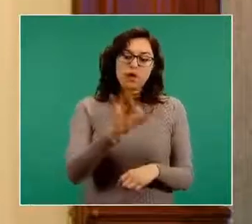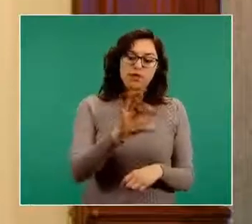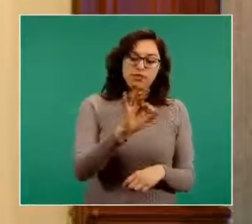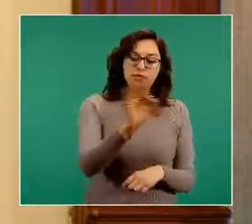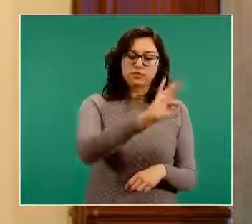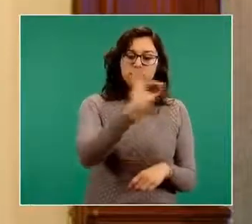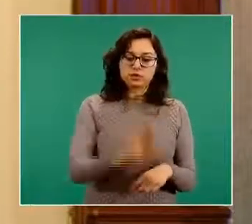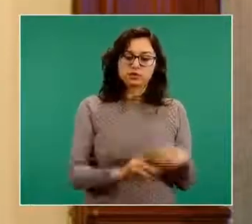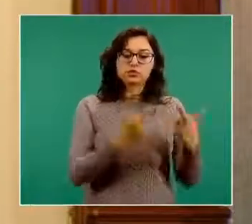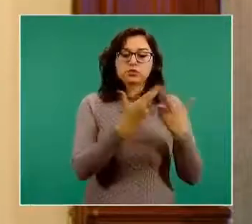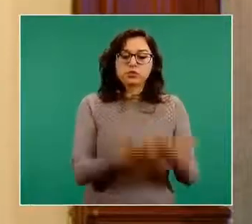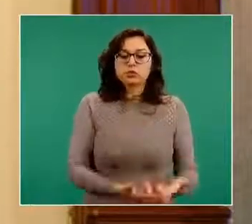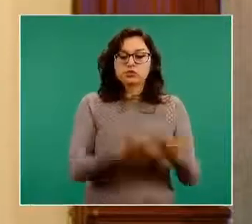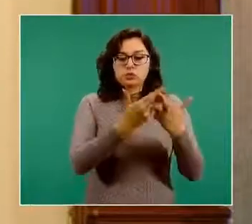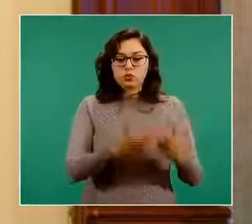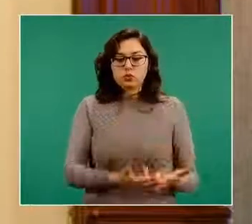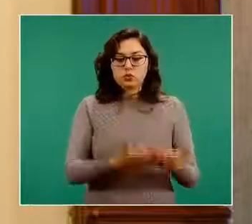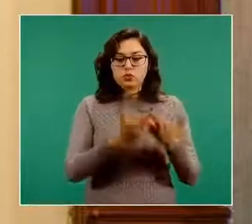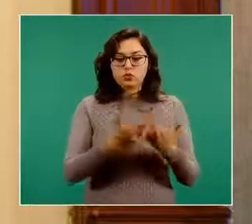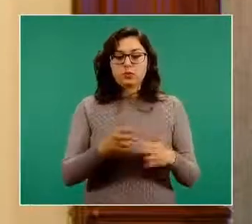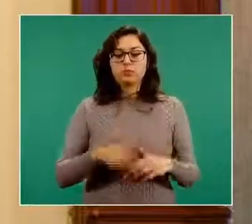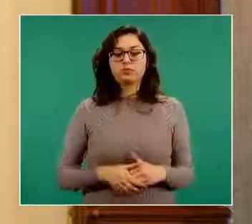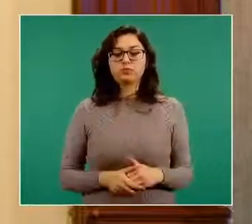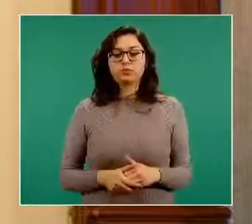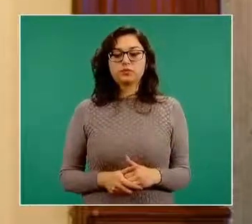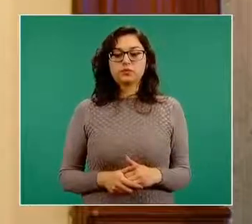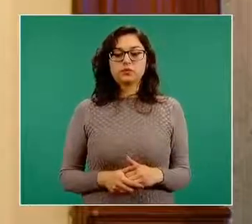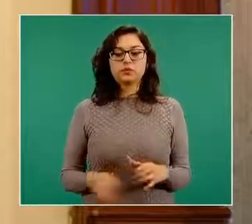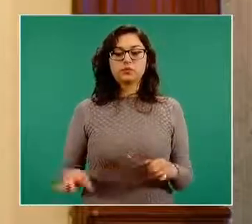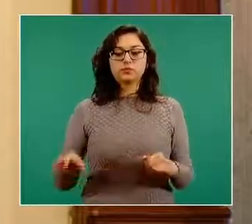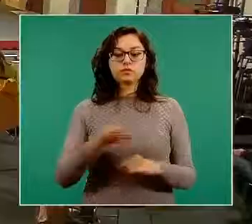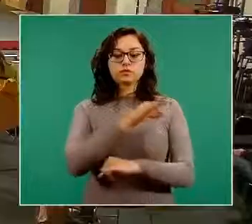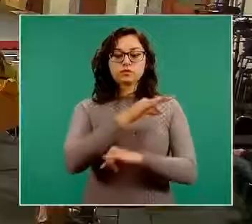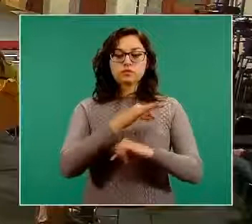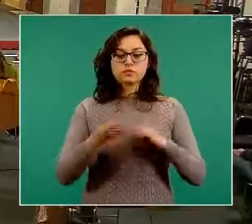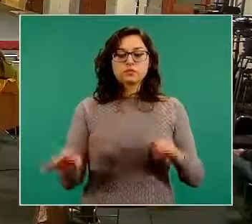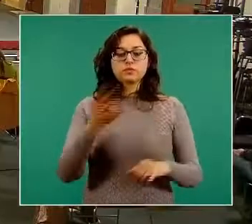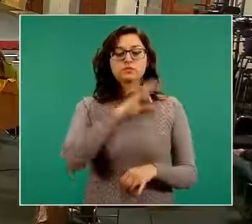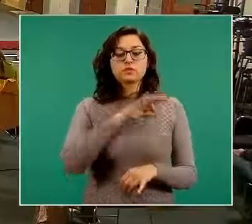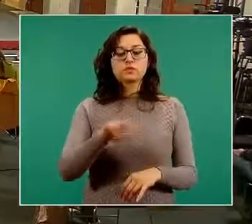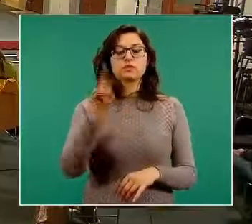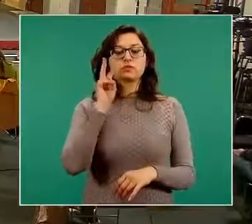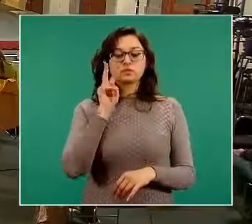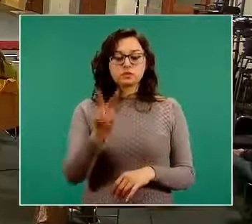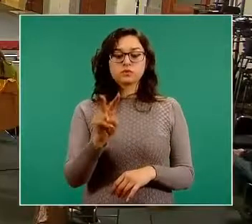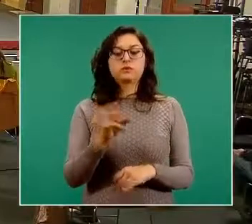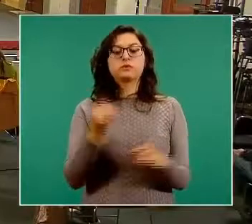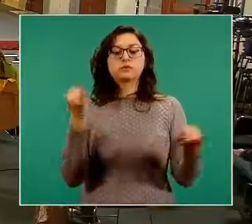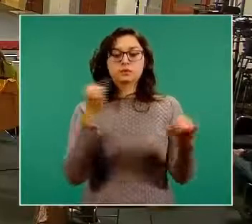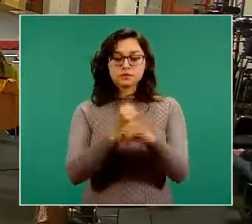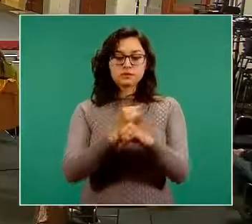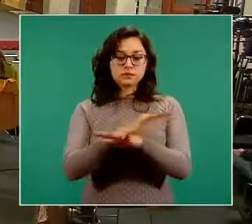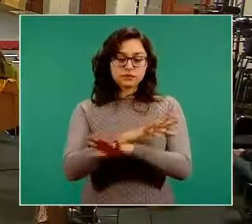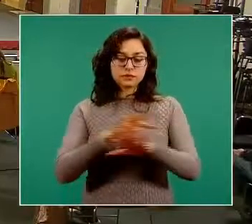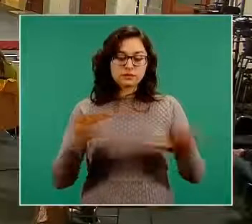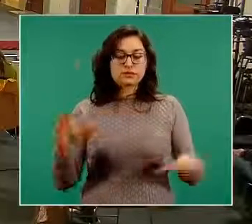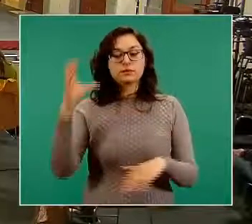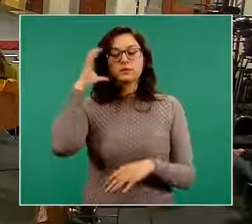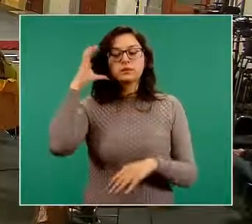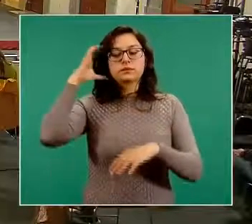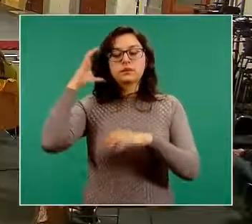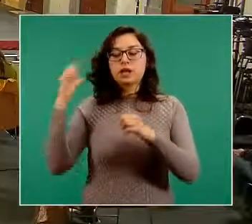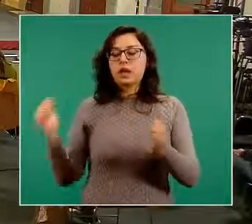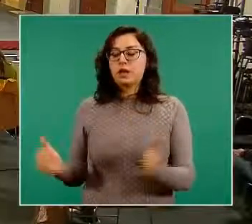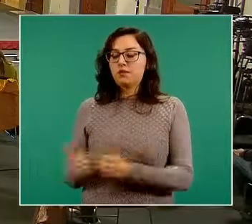de disponibilidad. Y finalmente, en la siguiente diapositiva, tenemos información similar, pero ahora enfocada a las camas con